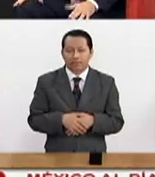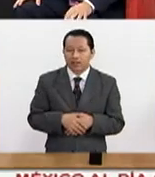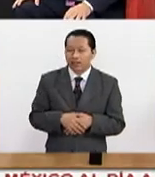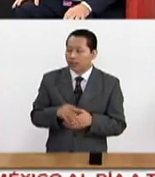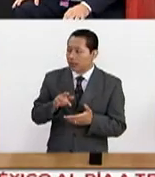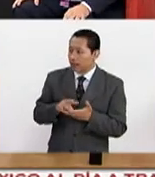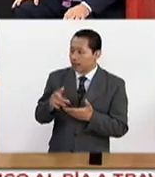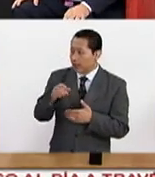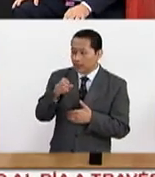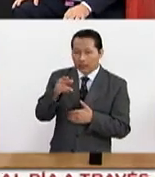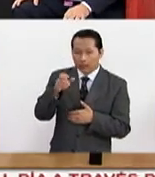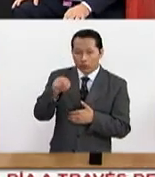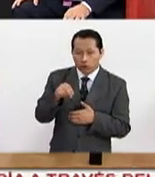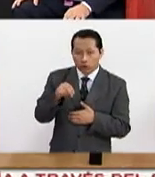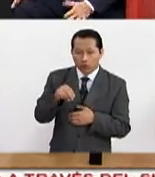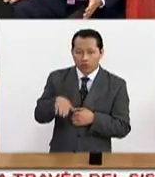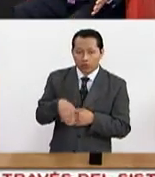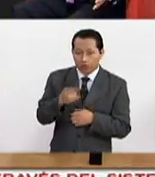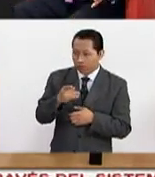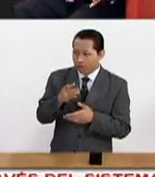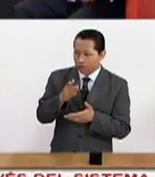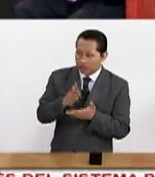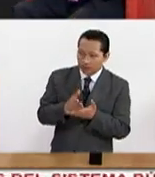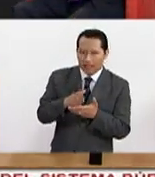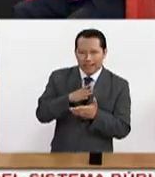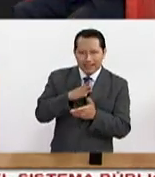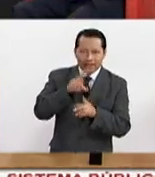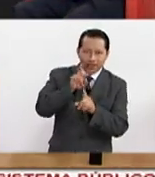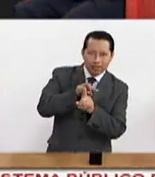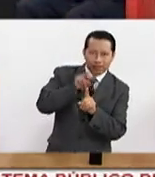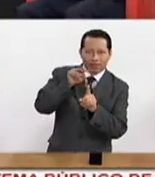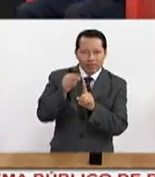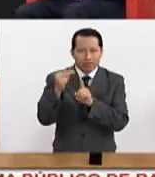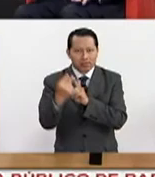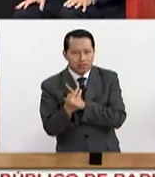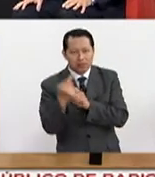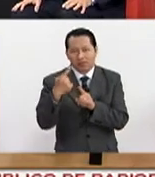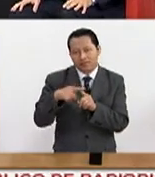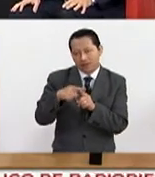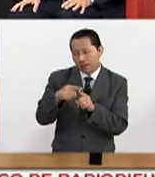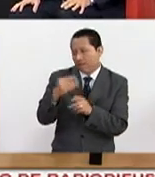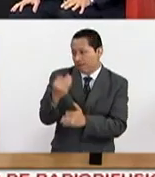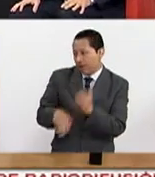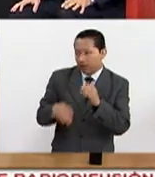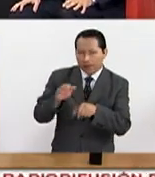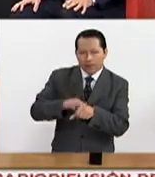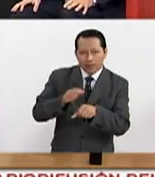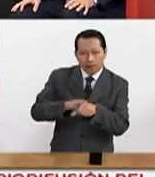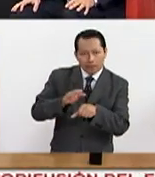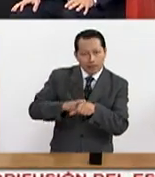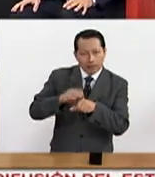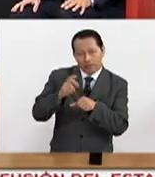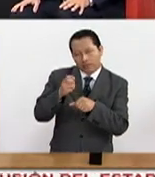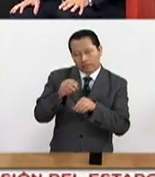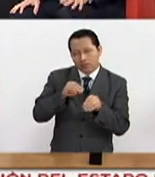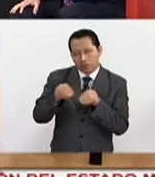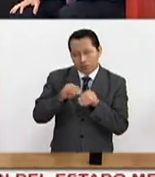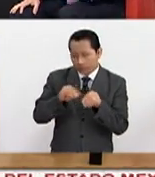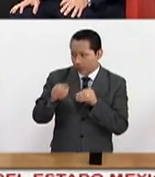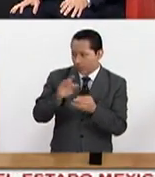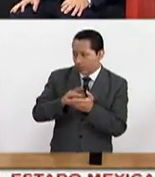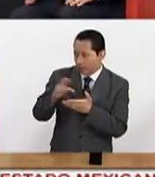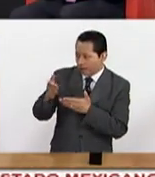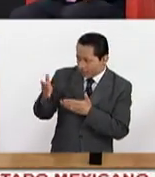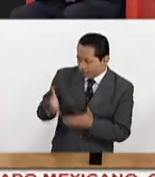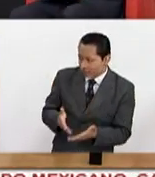Hasta aquí lo dejamos porque pues son aristas todavía falta mucho por ver, mucho por analizar, porque esto apenas se está moviendo. Gracias por